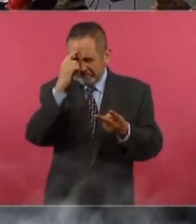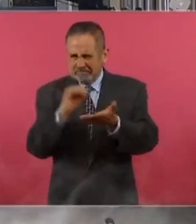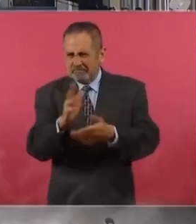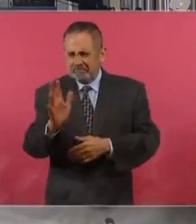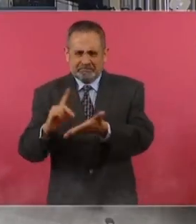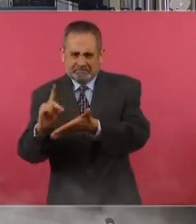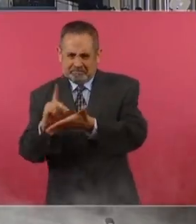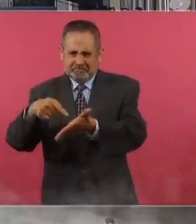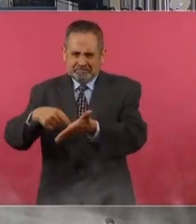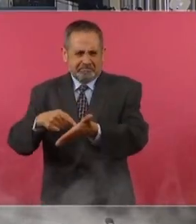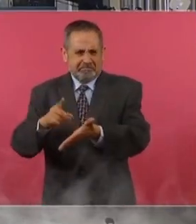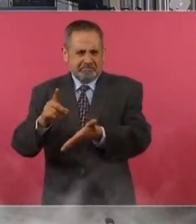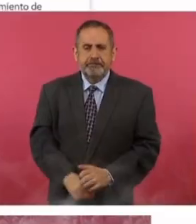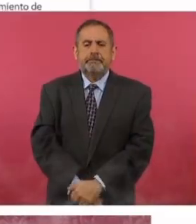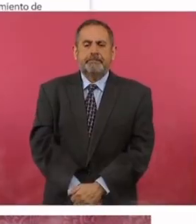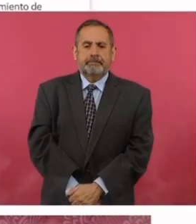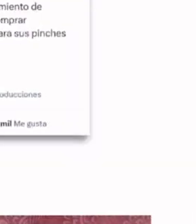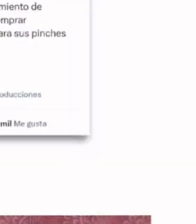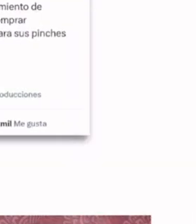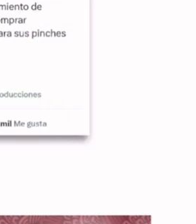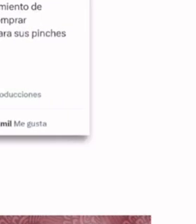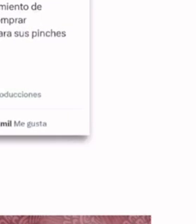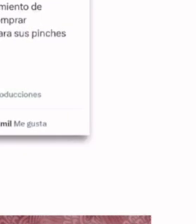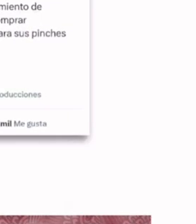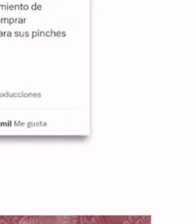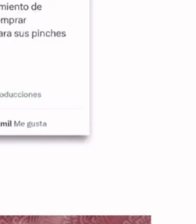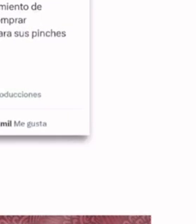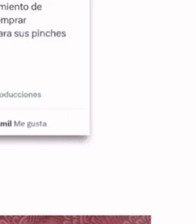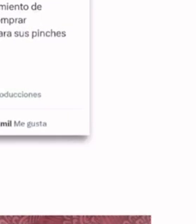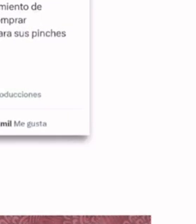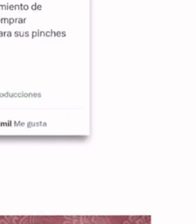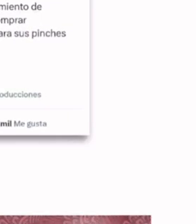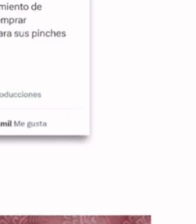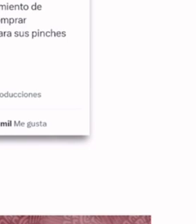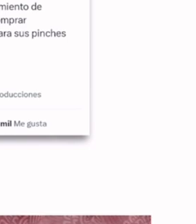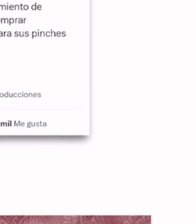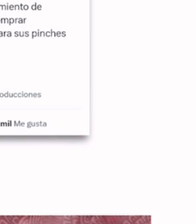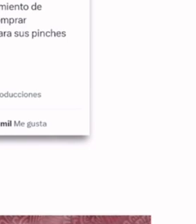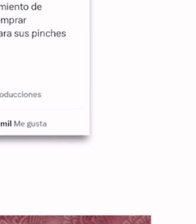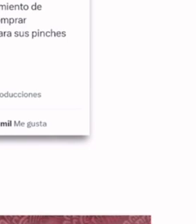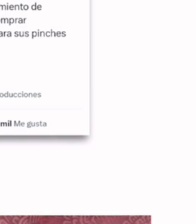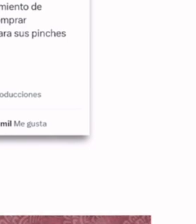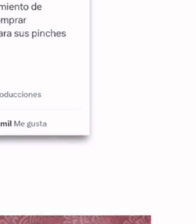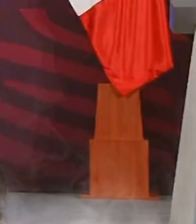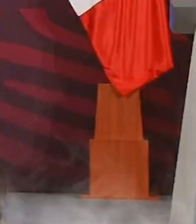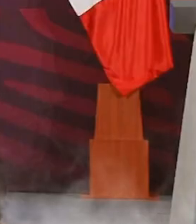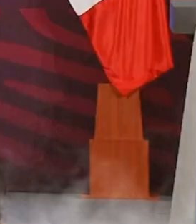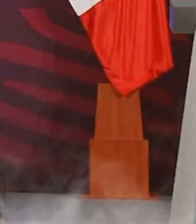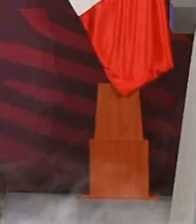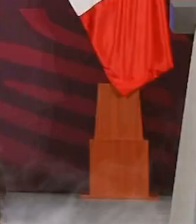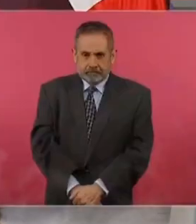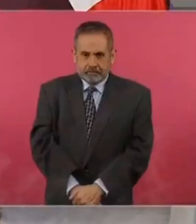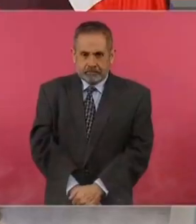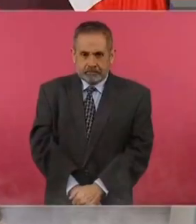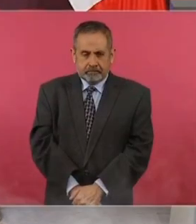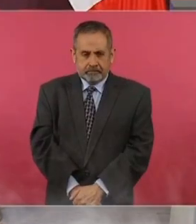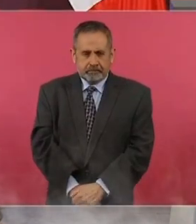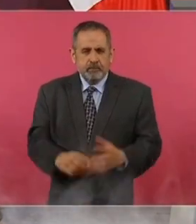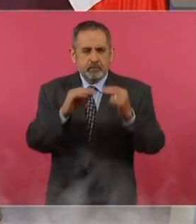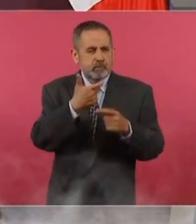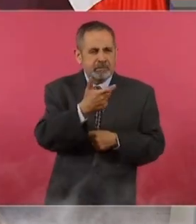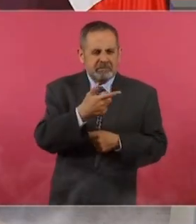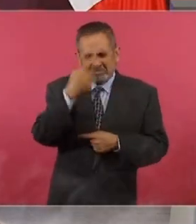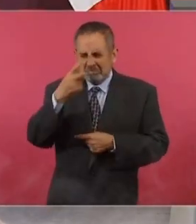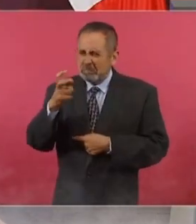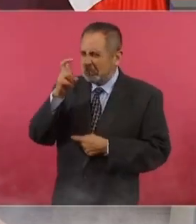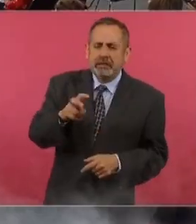sí? Porque, miren, no hay dinero para el mantenimiento de hospitales públicos, dice, ni para comprar medicamentos. Pero ¿qué tal para